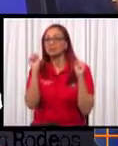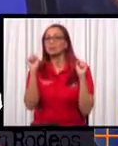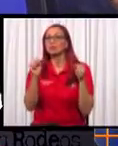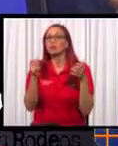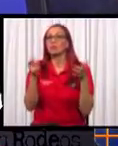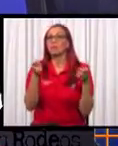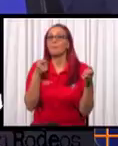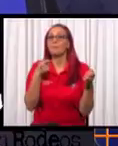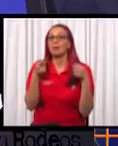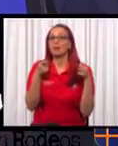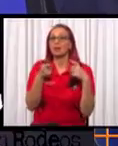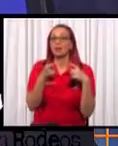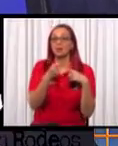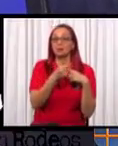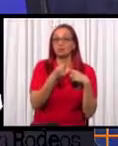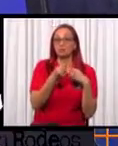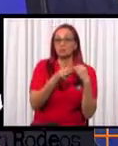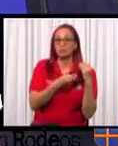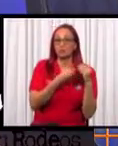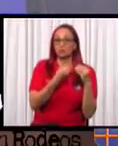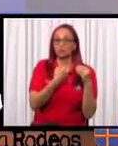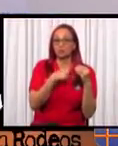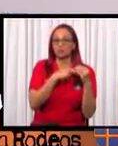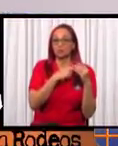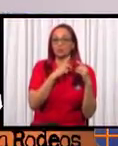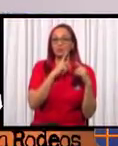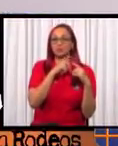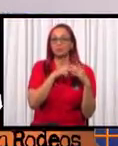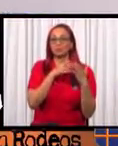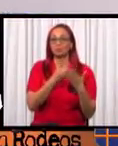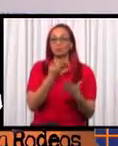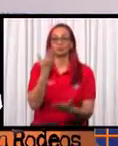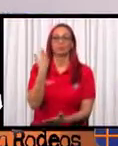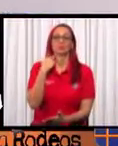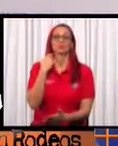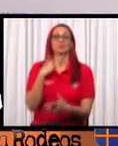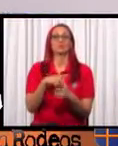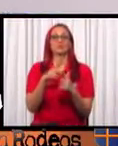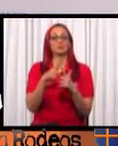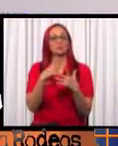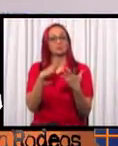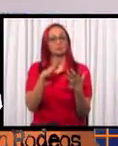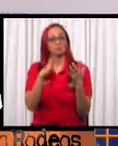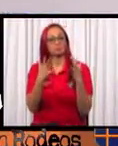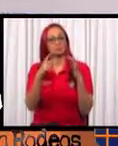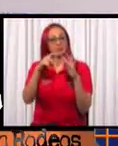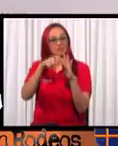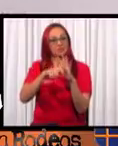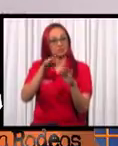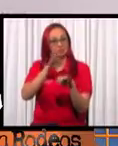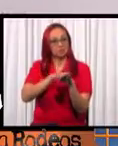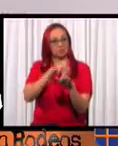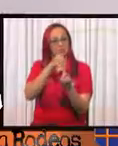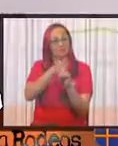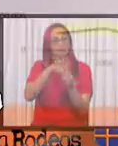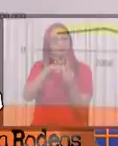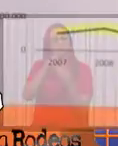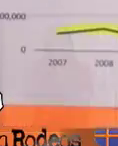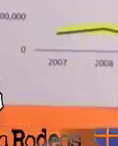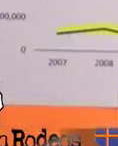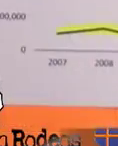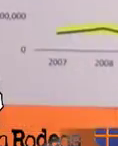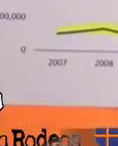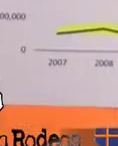Los costos de producción nuestros son sumamente elevados. Entonces, hacer un pequeño análisis sobre esto y que realmente los